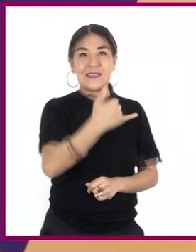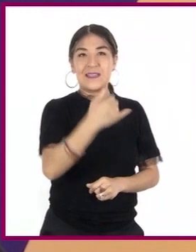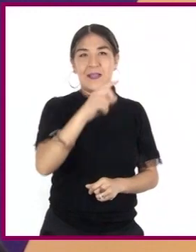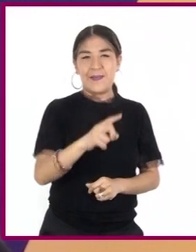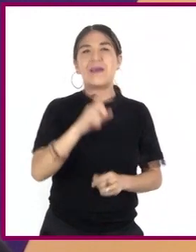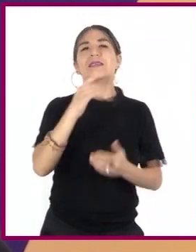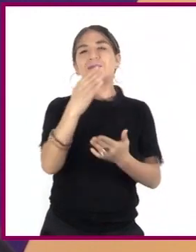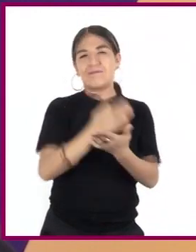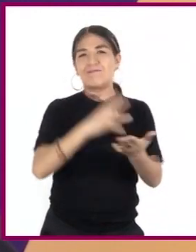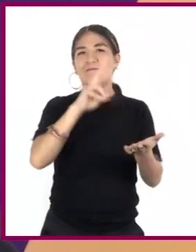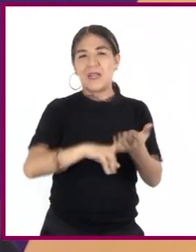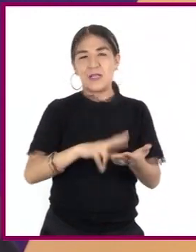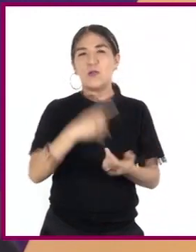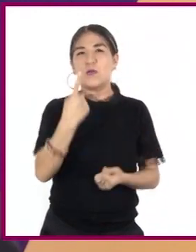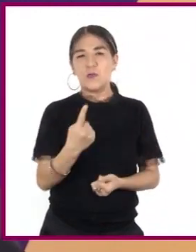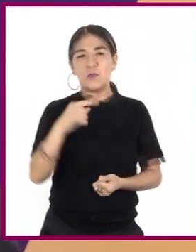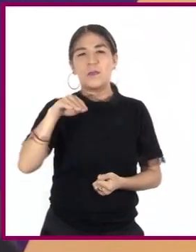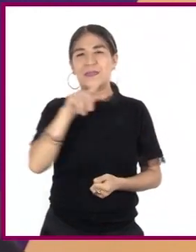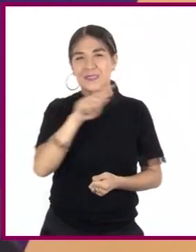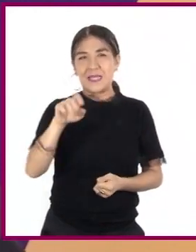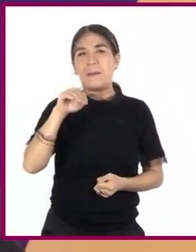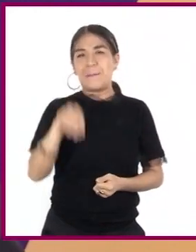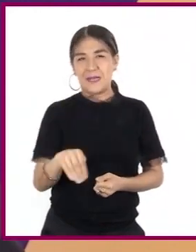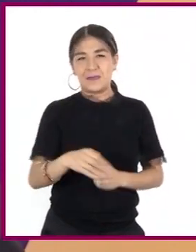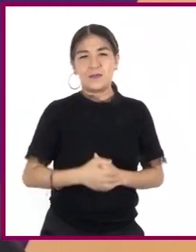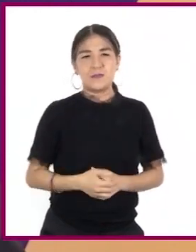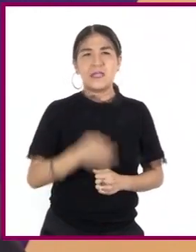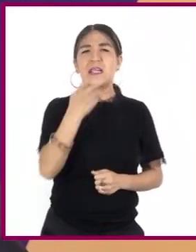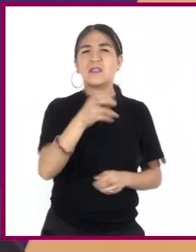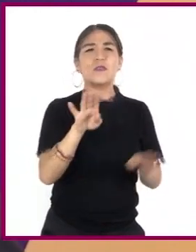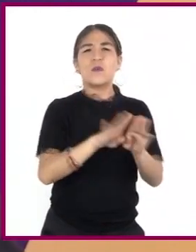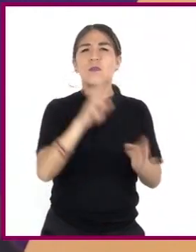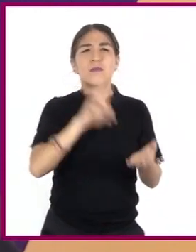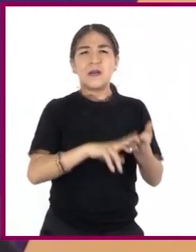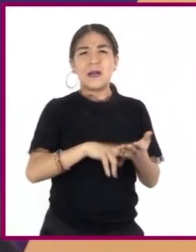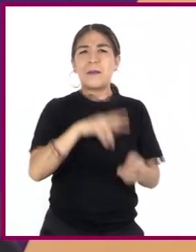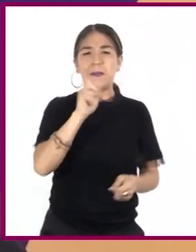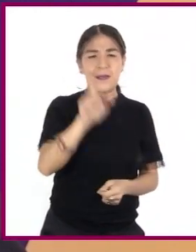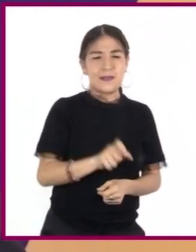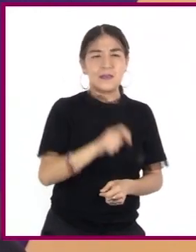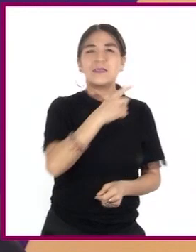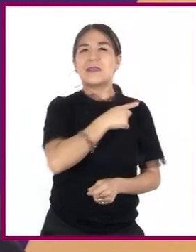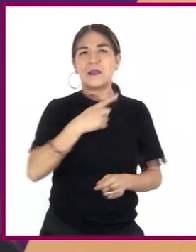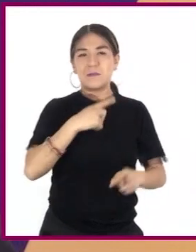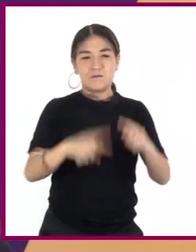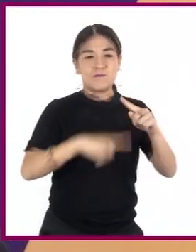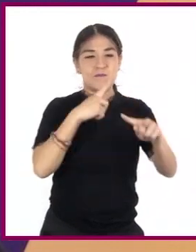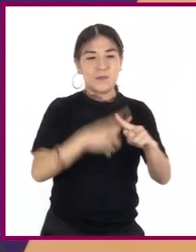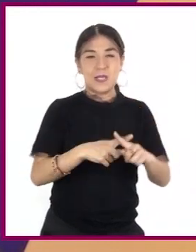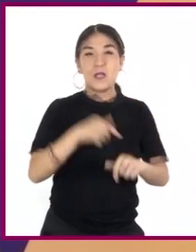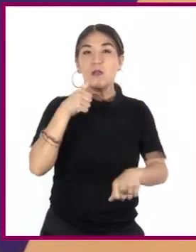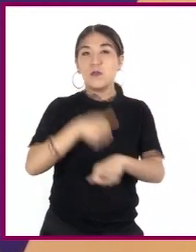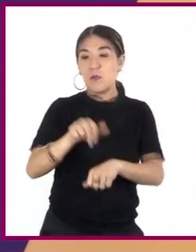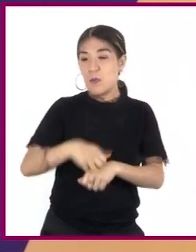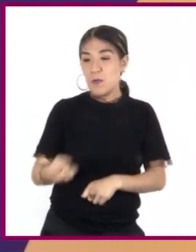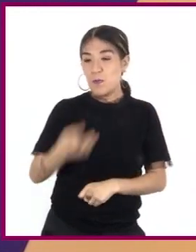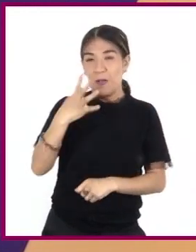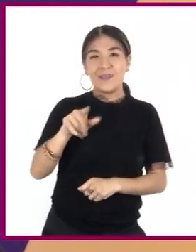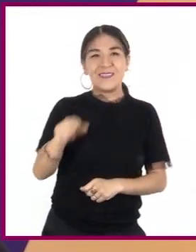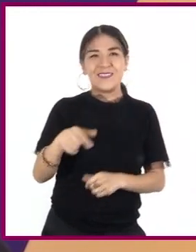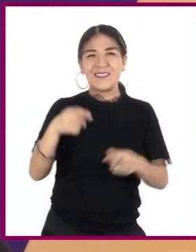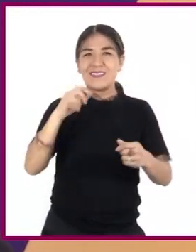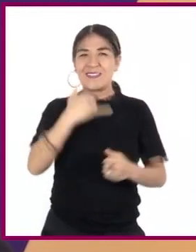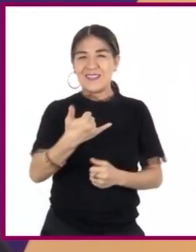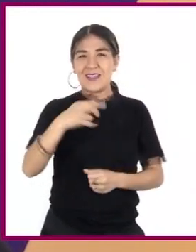metros. Una forma de calcular el valor de X es multiplicar el número de yardas, que es